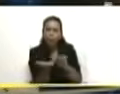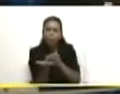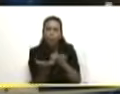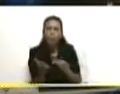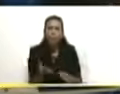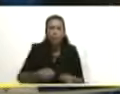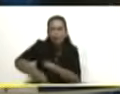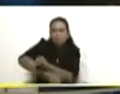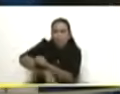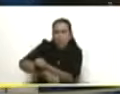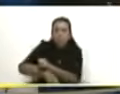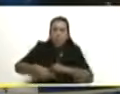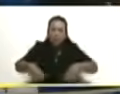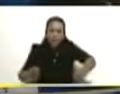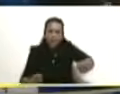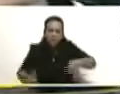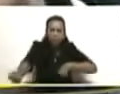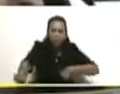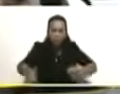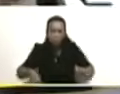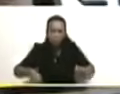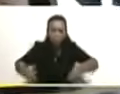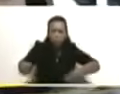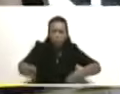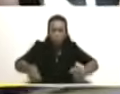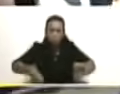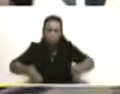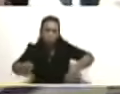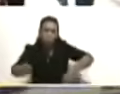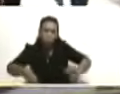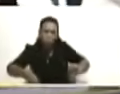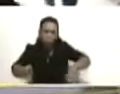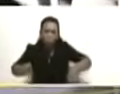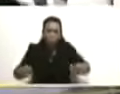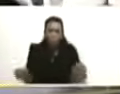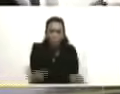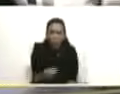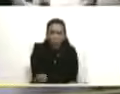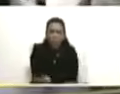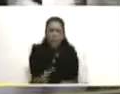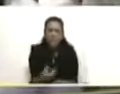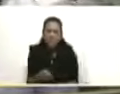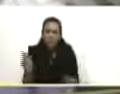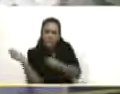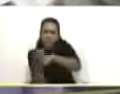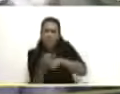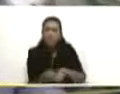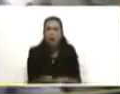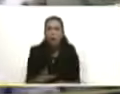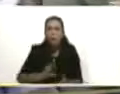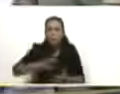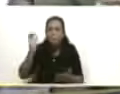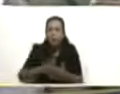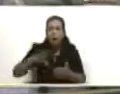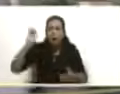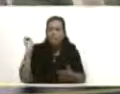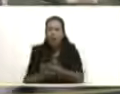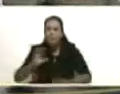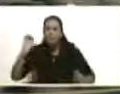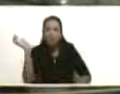futbolito con cartoncito, medio cartón de leche, chapita, pelotique goma.